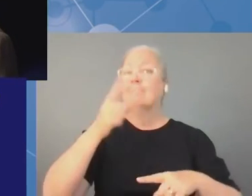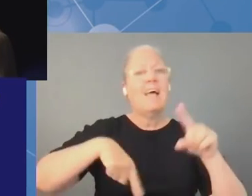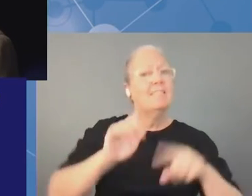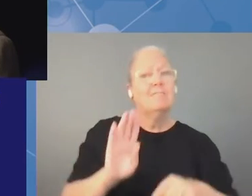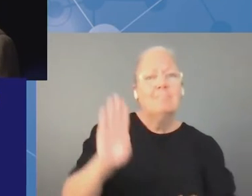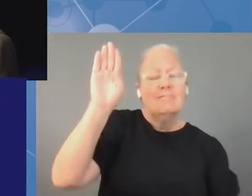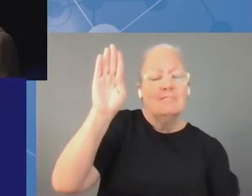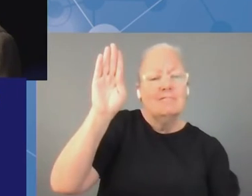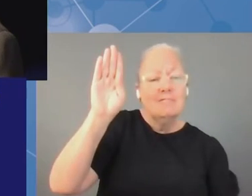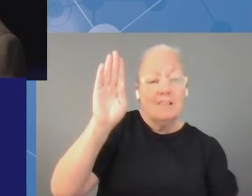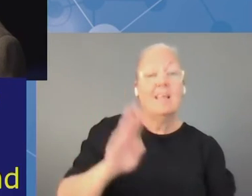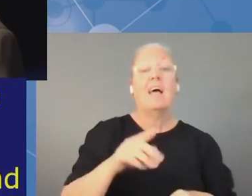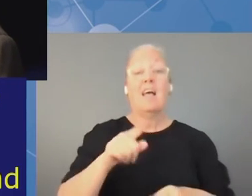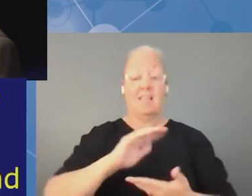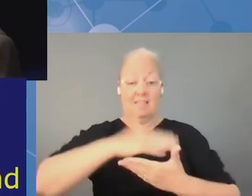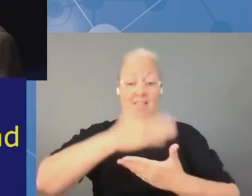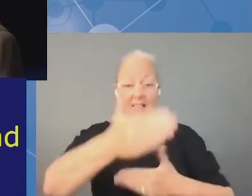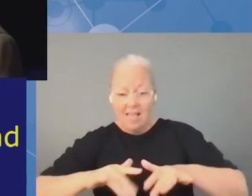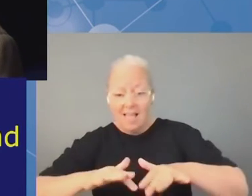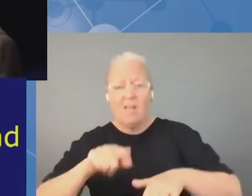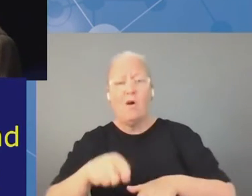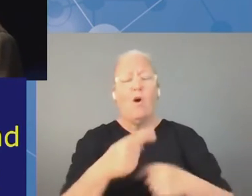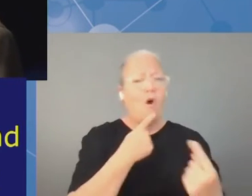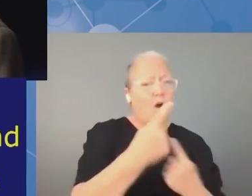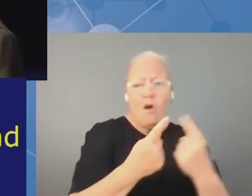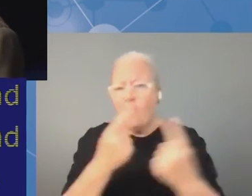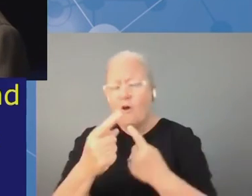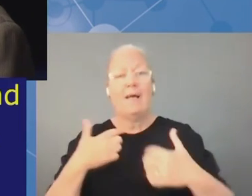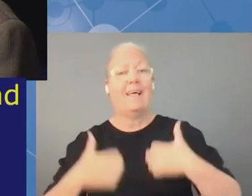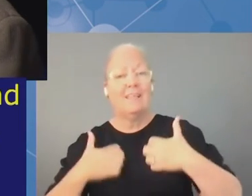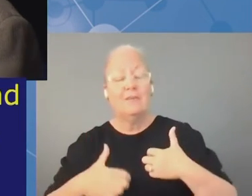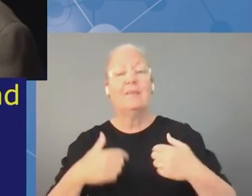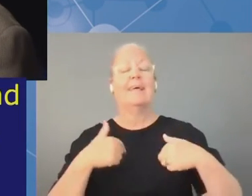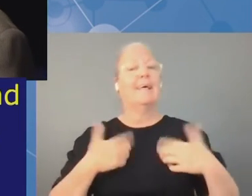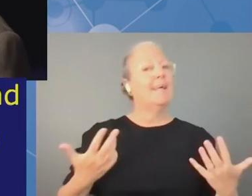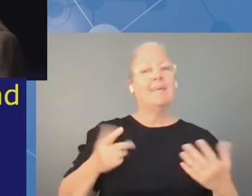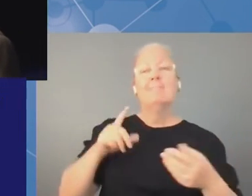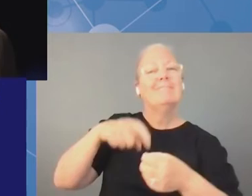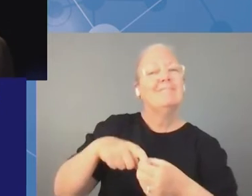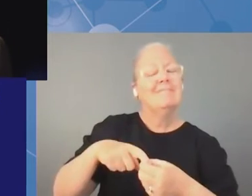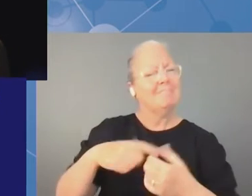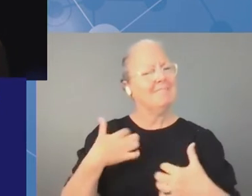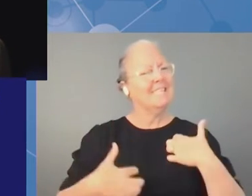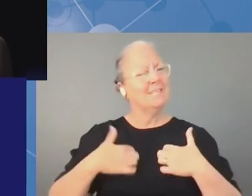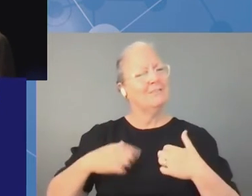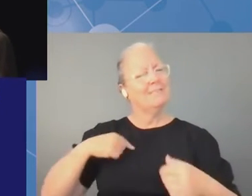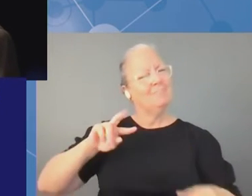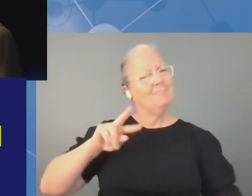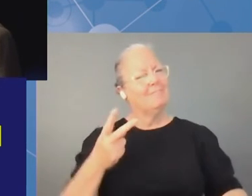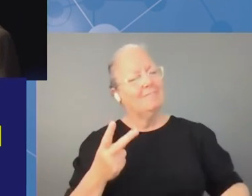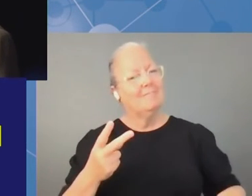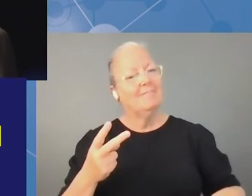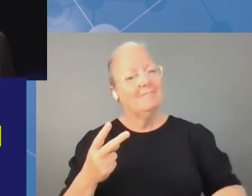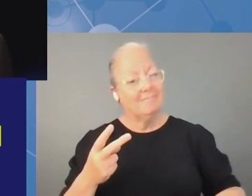persona físicamente presente en Katowice, porque todo estaba concentrado más en